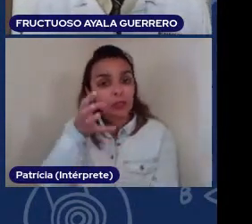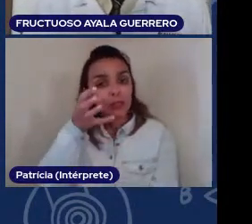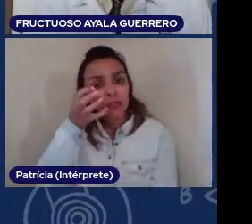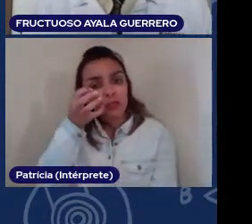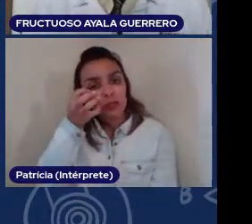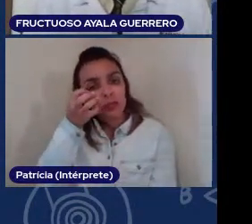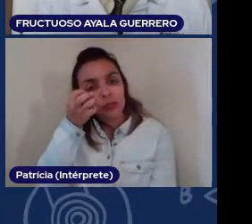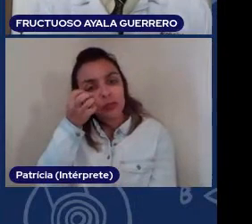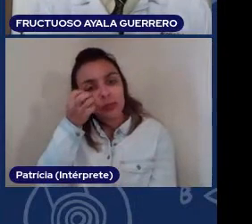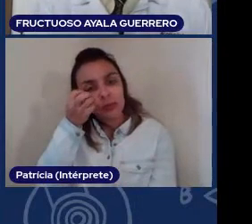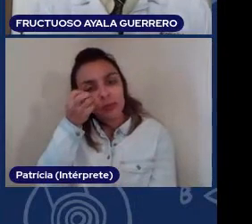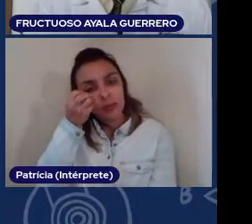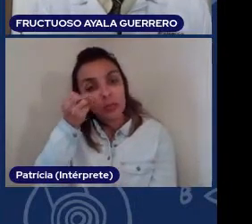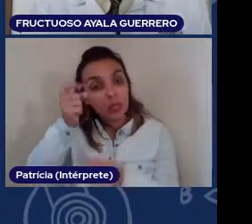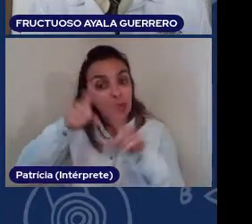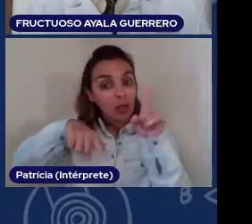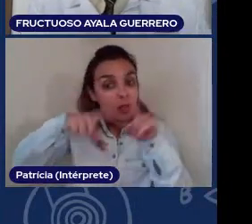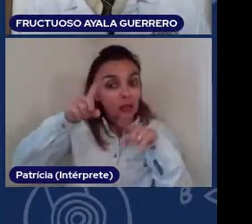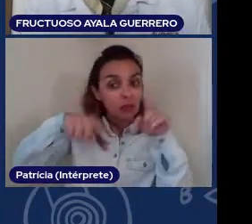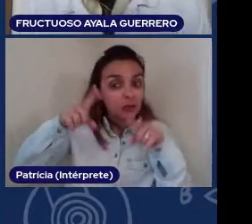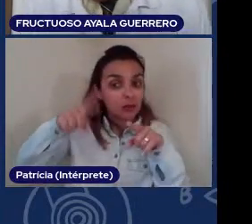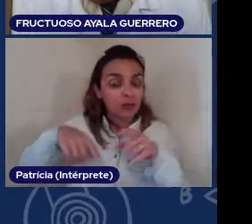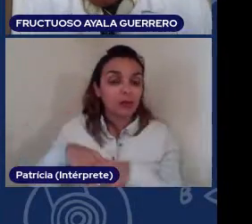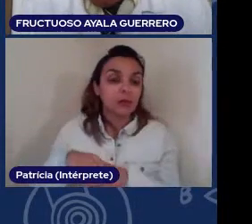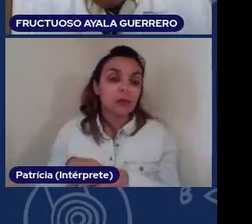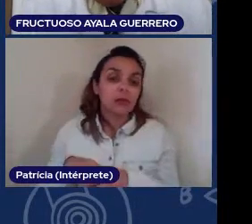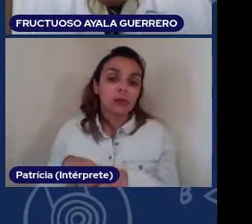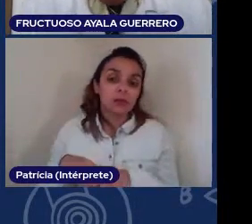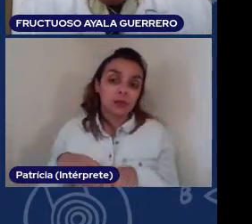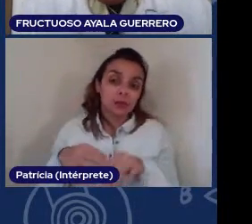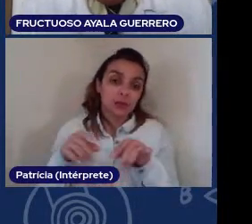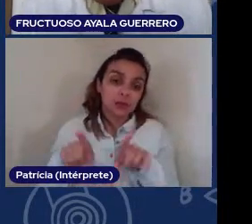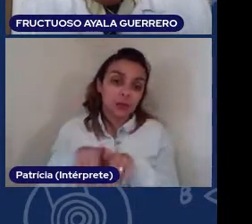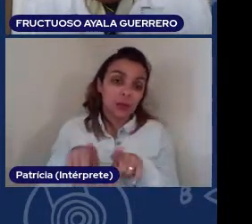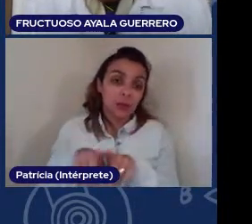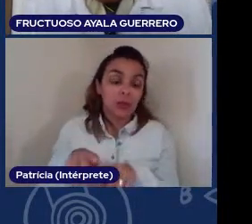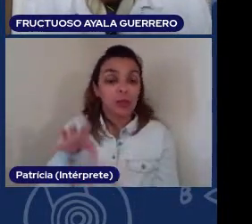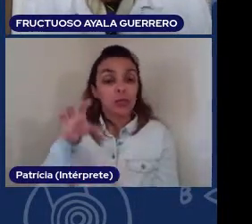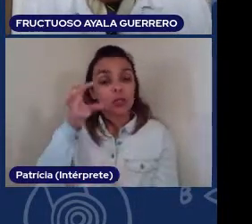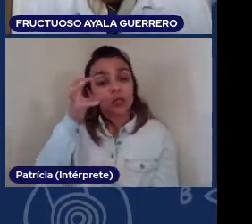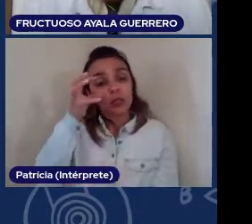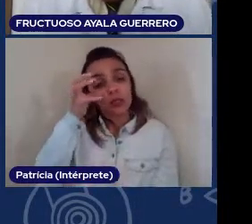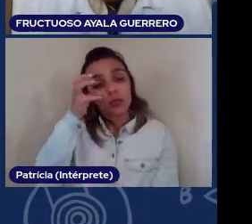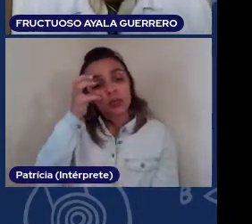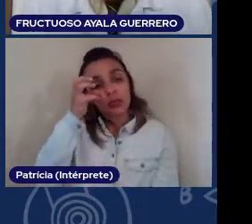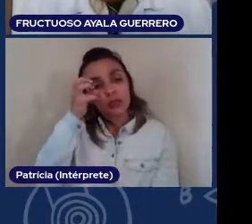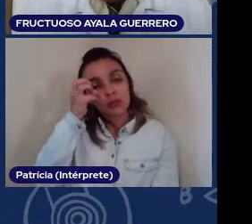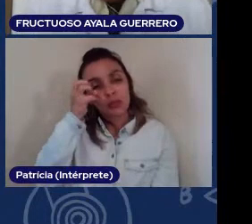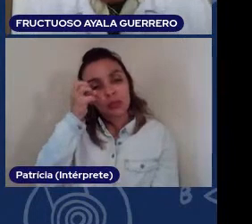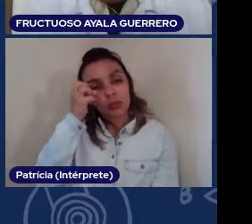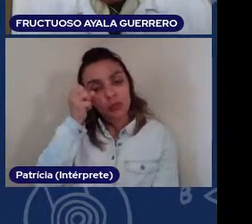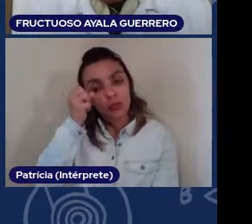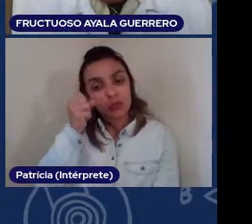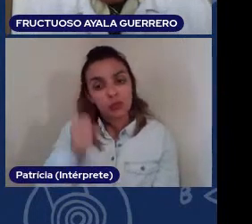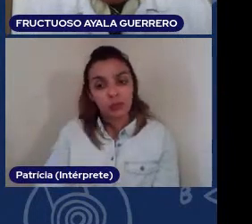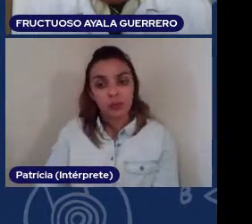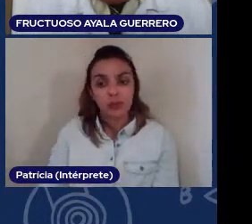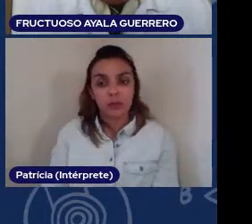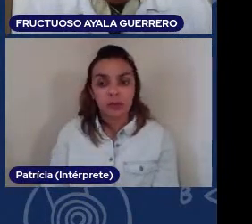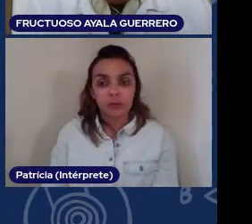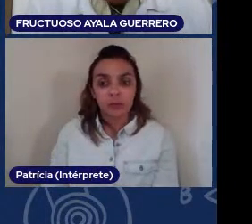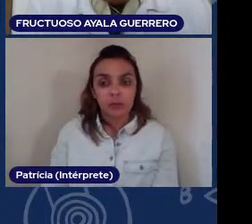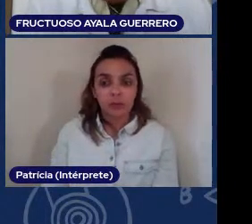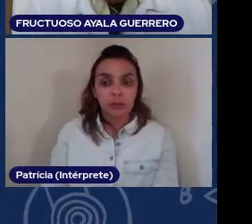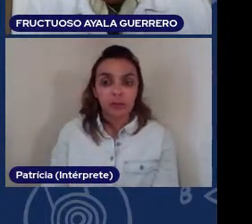alterado, sino también el proceso de soñar. Cuando se analizan los sueños en